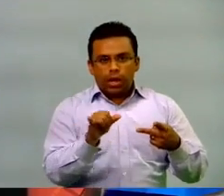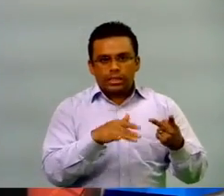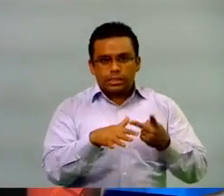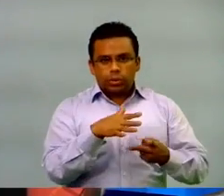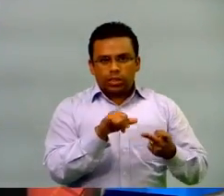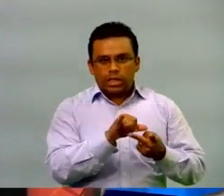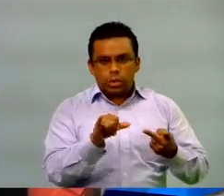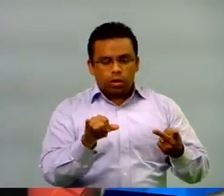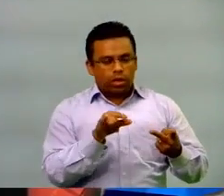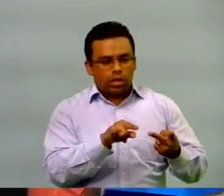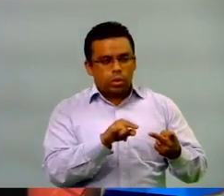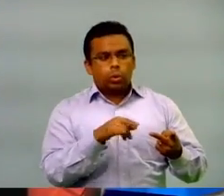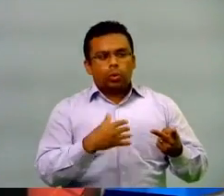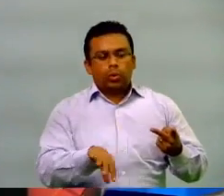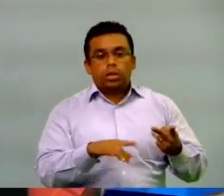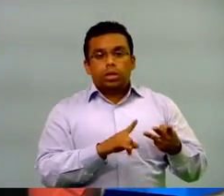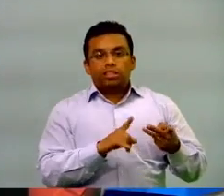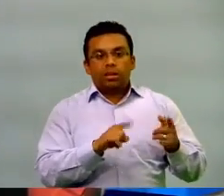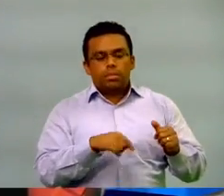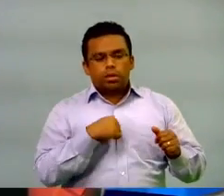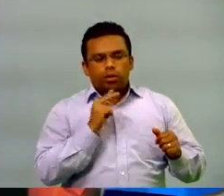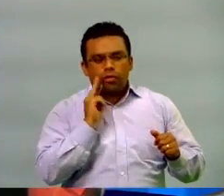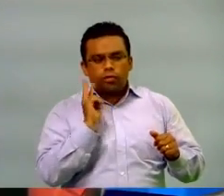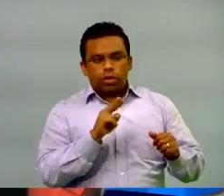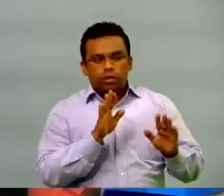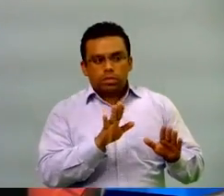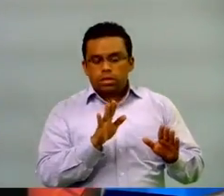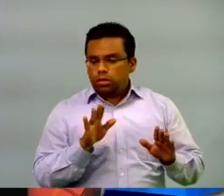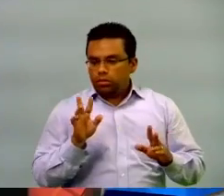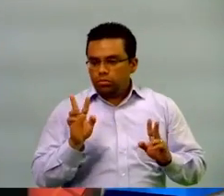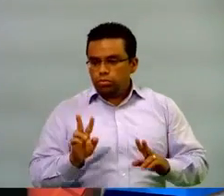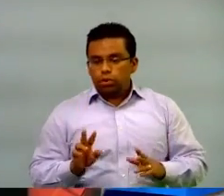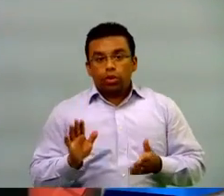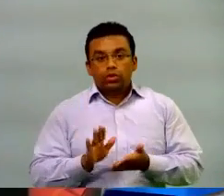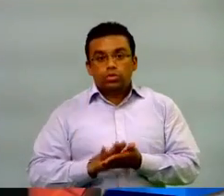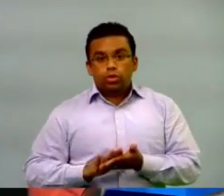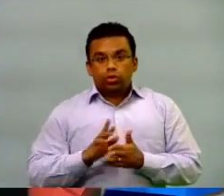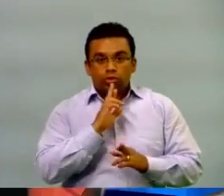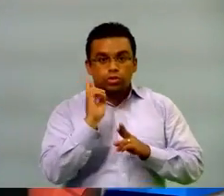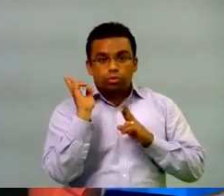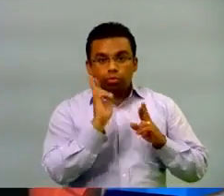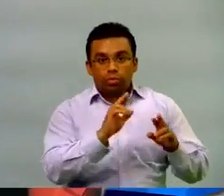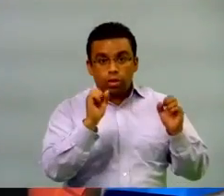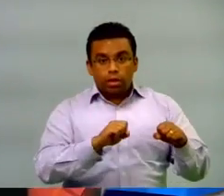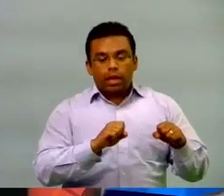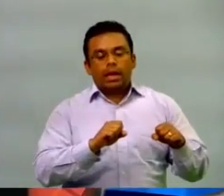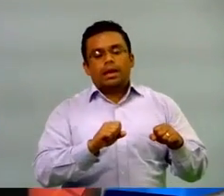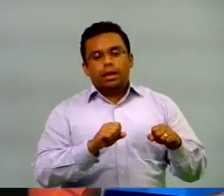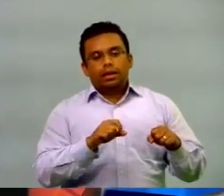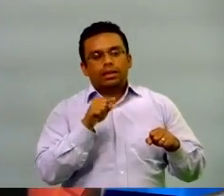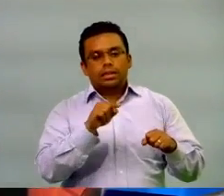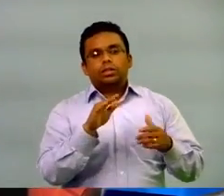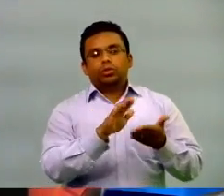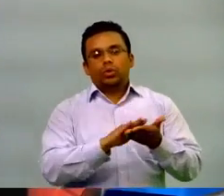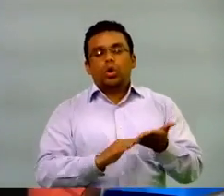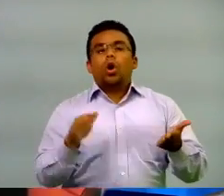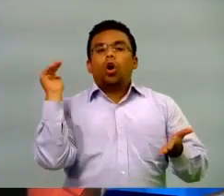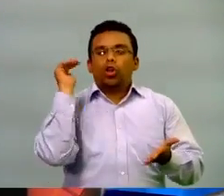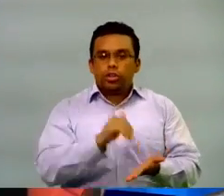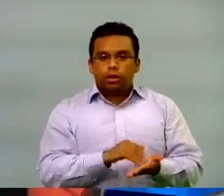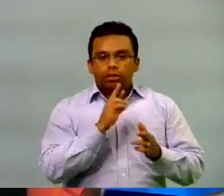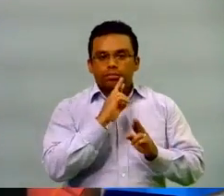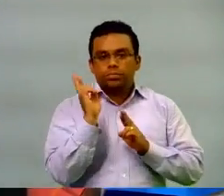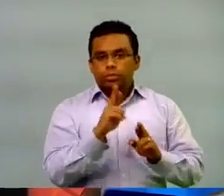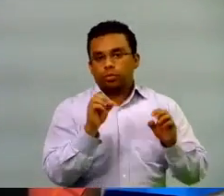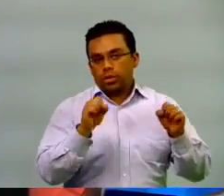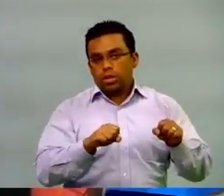cuáles son las soluciones, y cómo desde la institución educativa y desde nuestro hogar empezamos a reformular esas acciones para